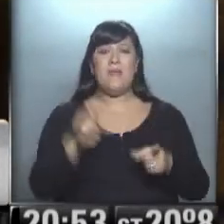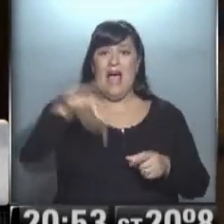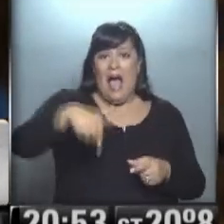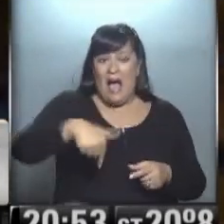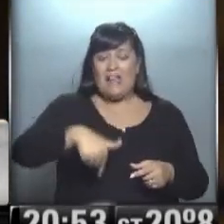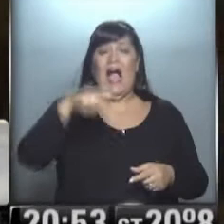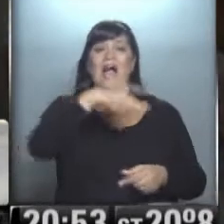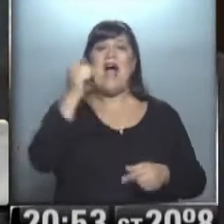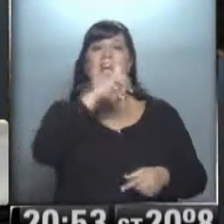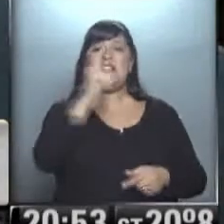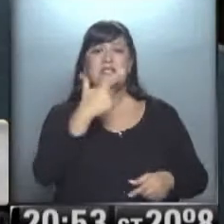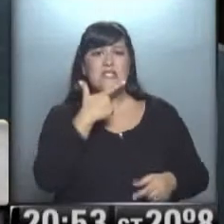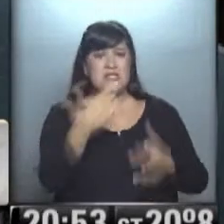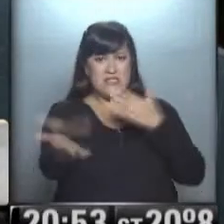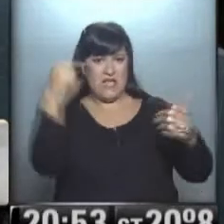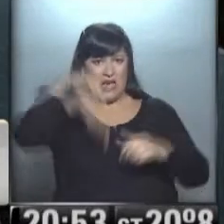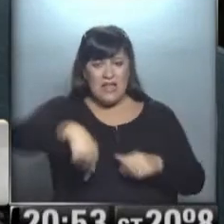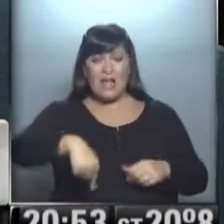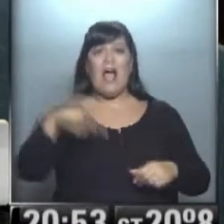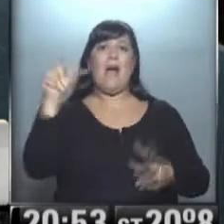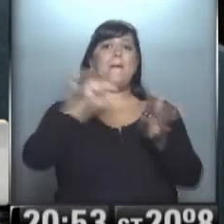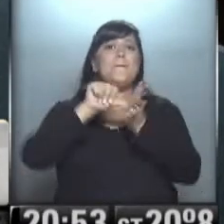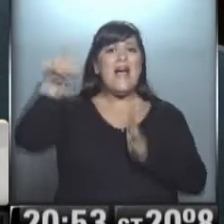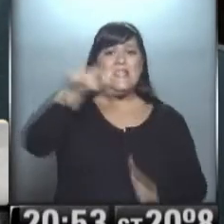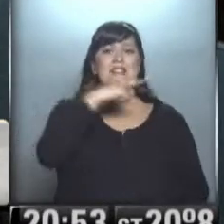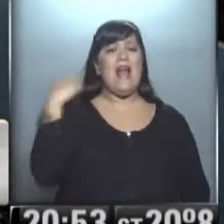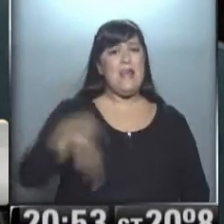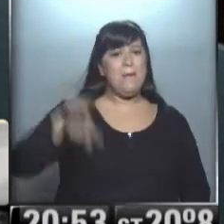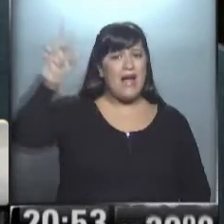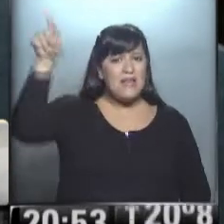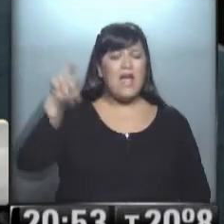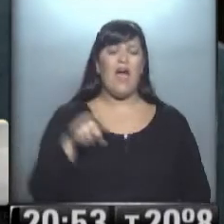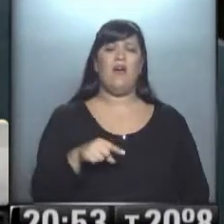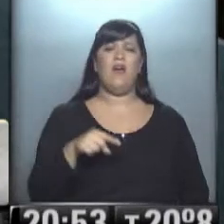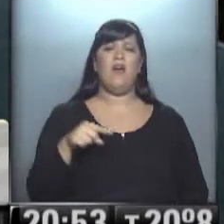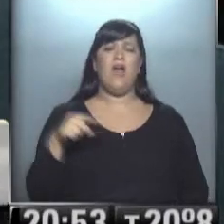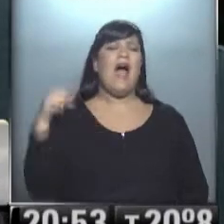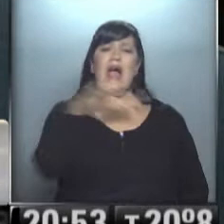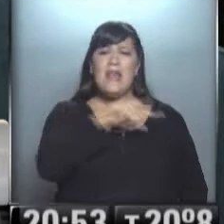para juzgar. En Alemania, que ocurrió, en fin,